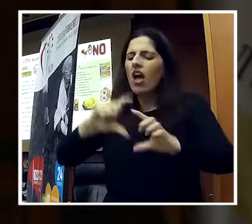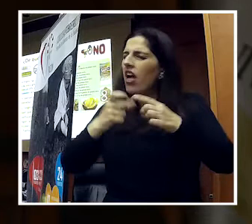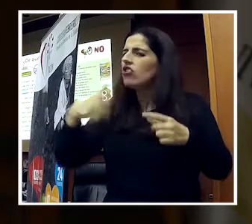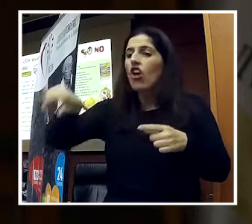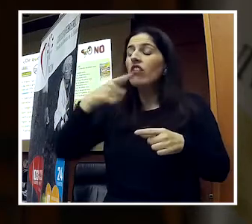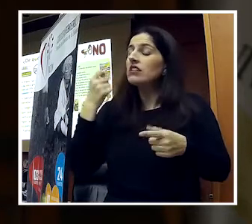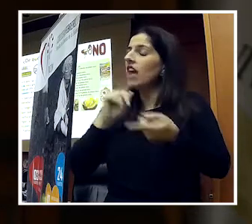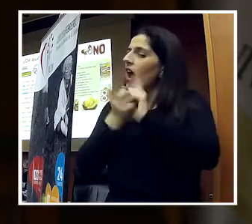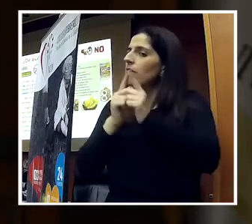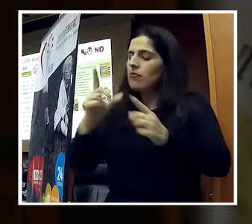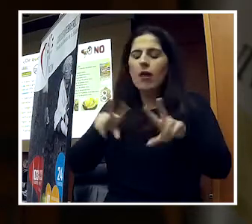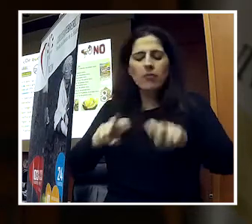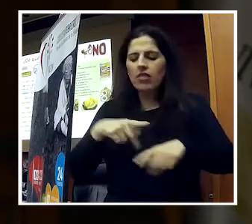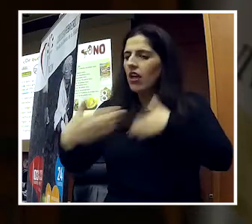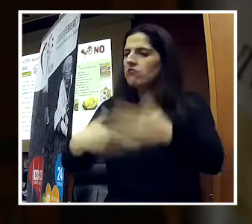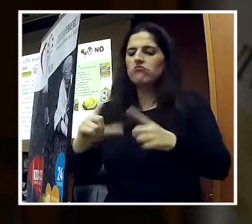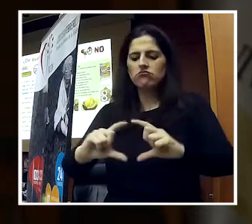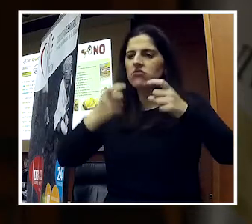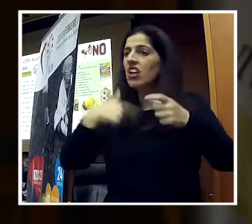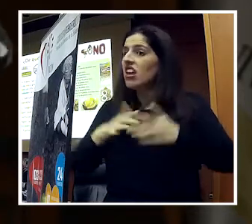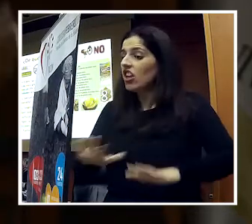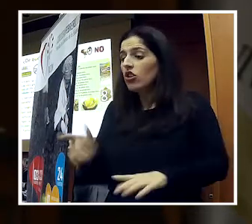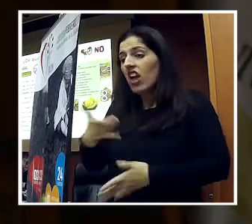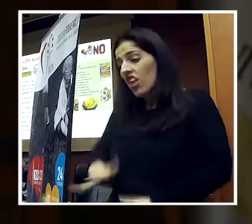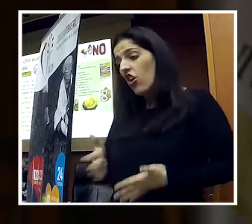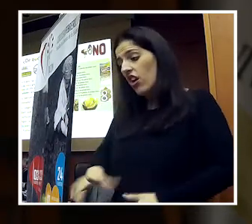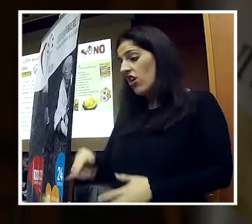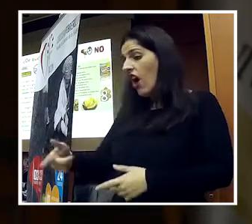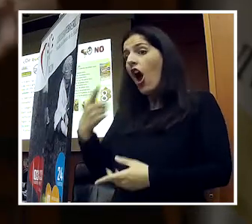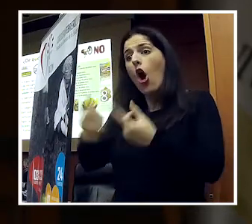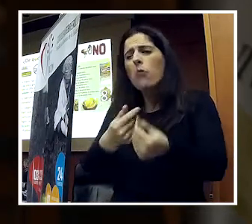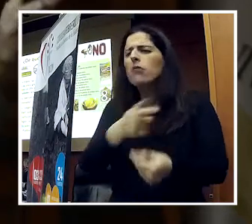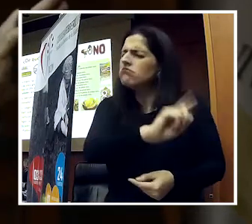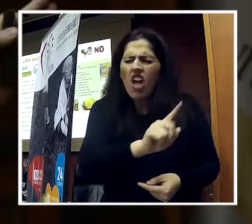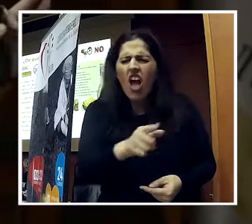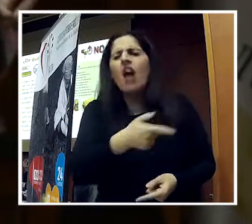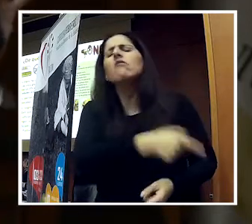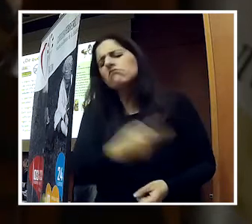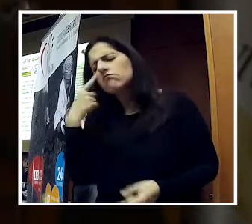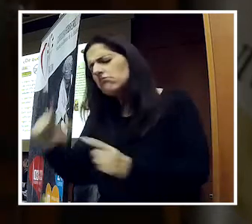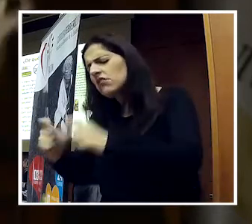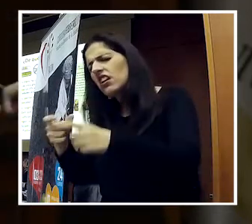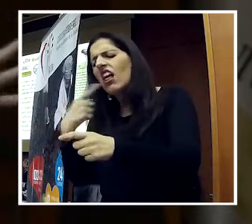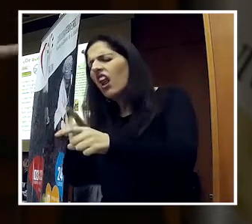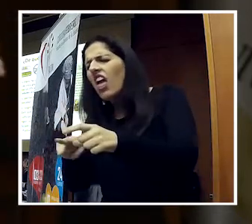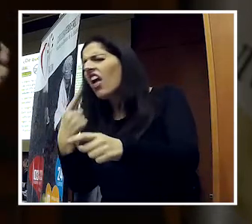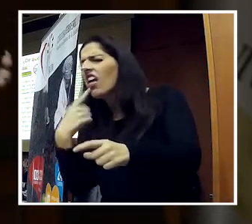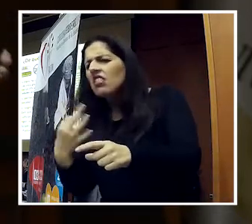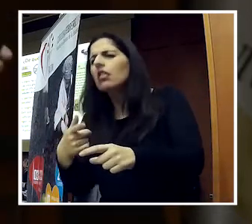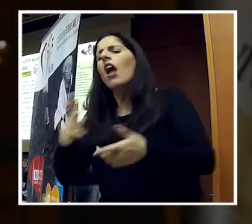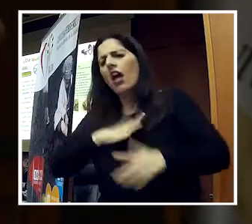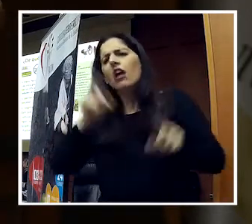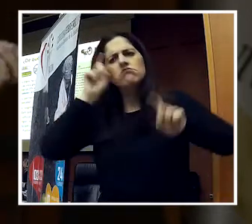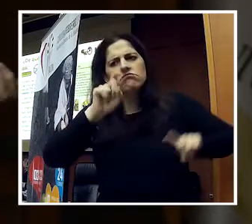otra de las cosas que debemos acostumbrar ya desde nuestros niños es a que cuando vayan a comprar miren las etiquetas de alimentos y, por ejemplo, en el tema de